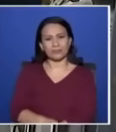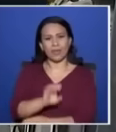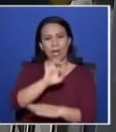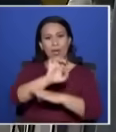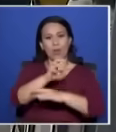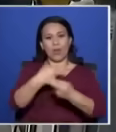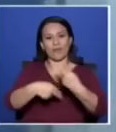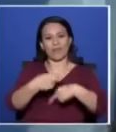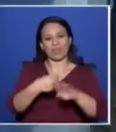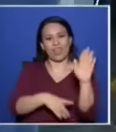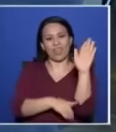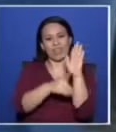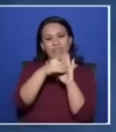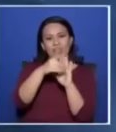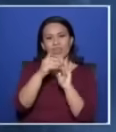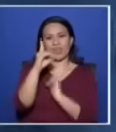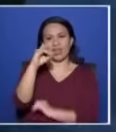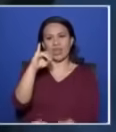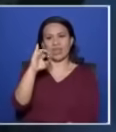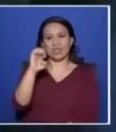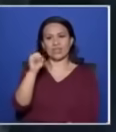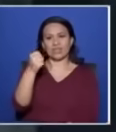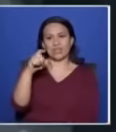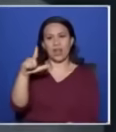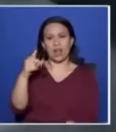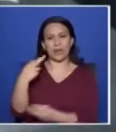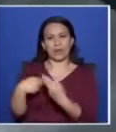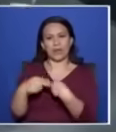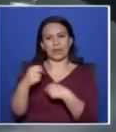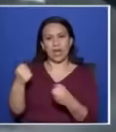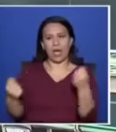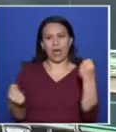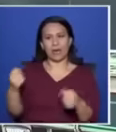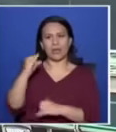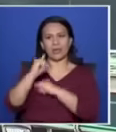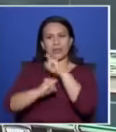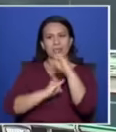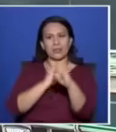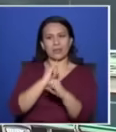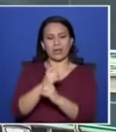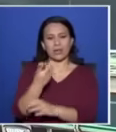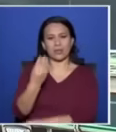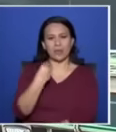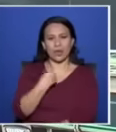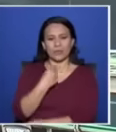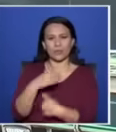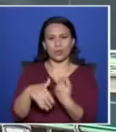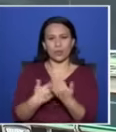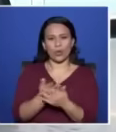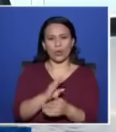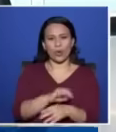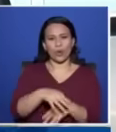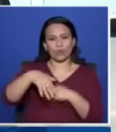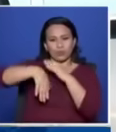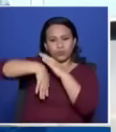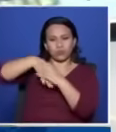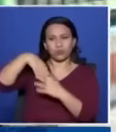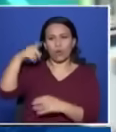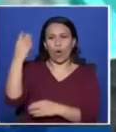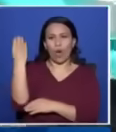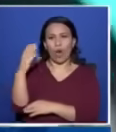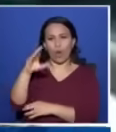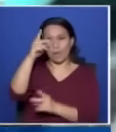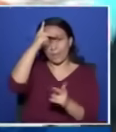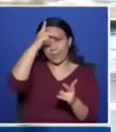Ecuador venderá diésel subsidiado al transporte de carga internacional. Esto incluye a los países de la región andina, Colombia